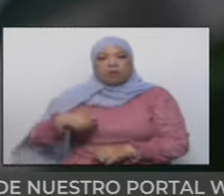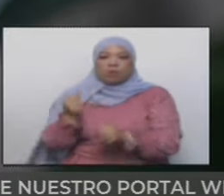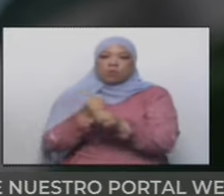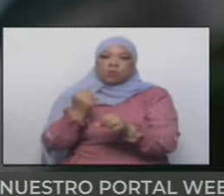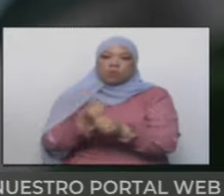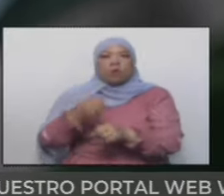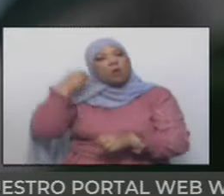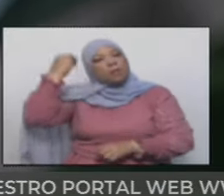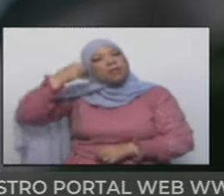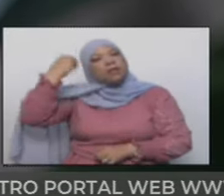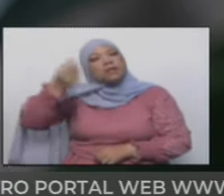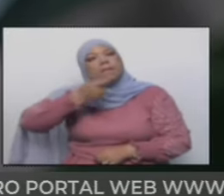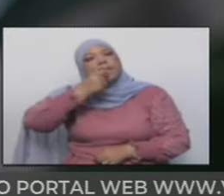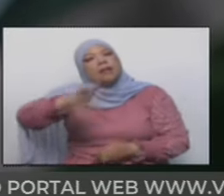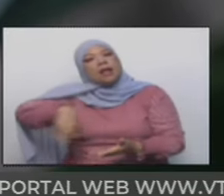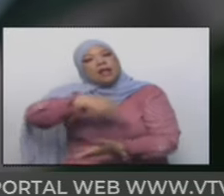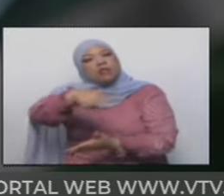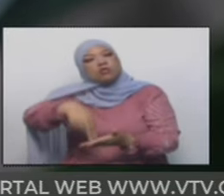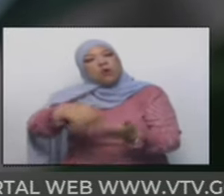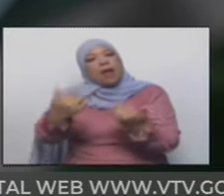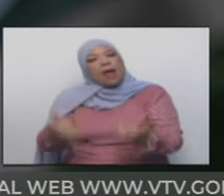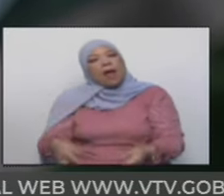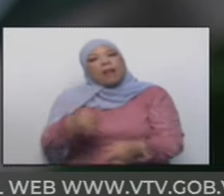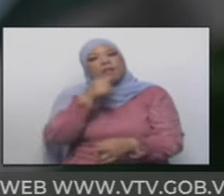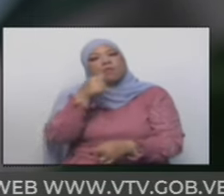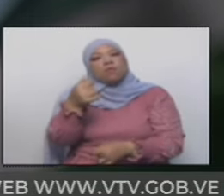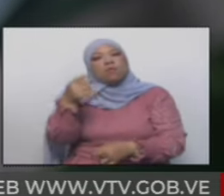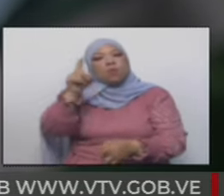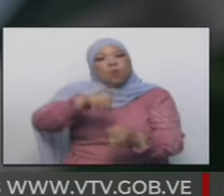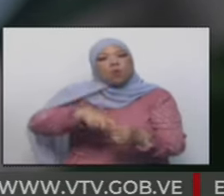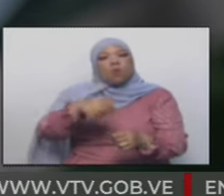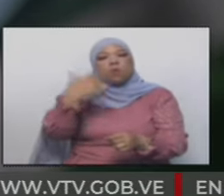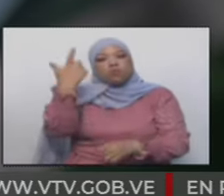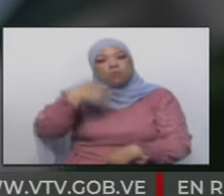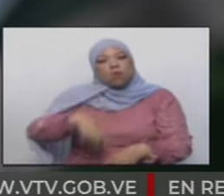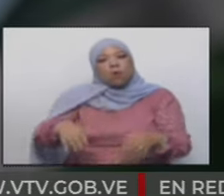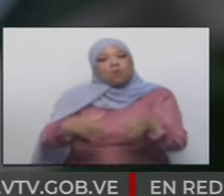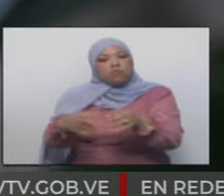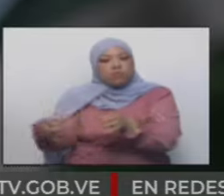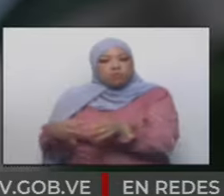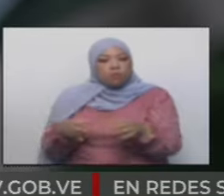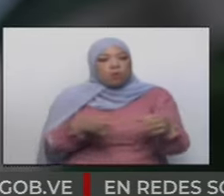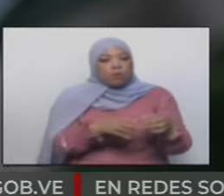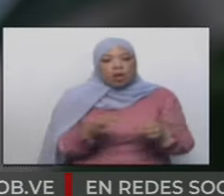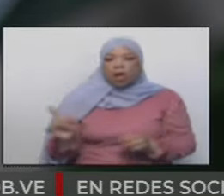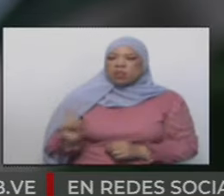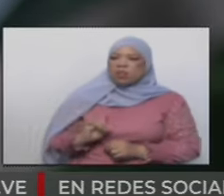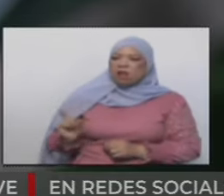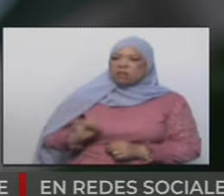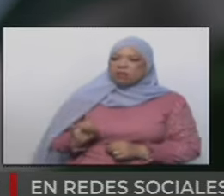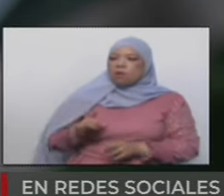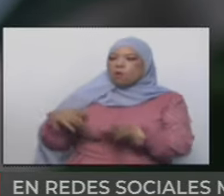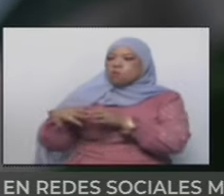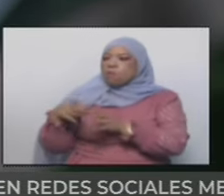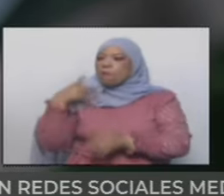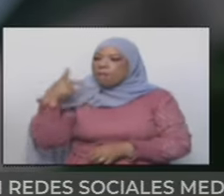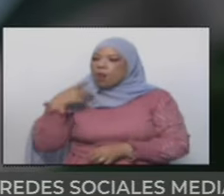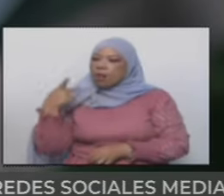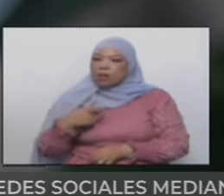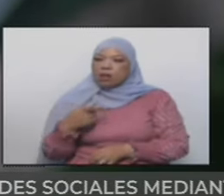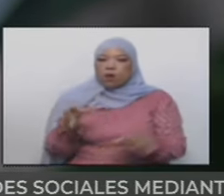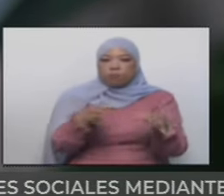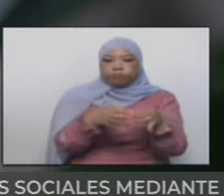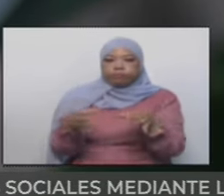un pensamiento nacionalista, no por partidismo, un pensamiento nacionalista que nos lleve a la